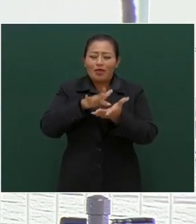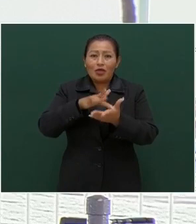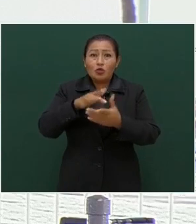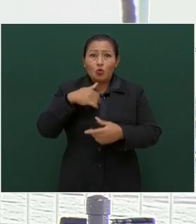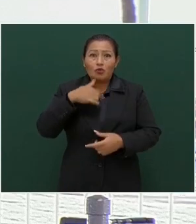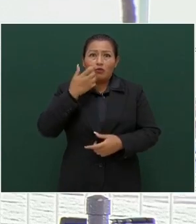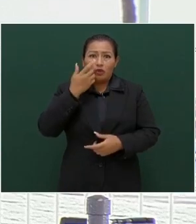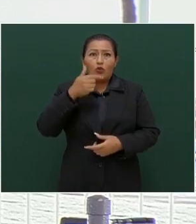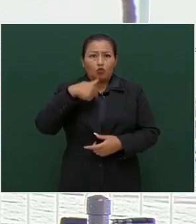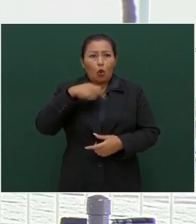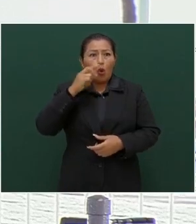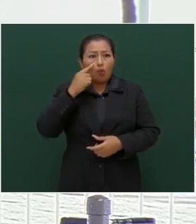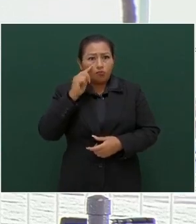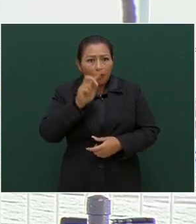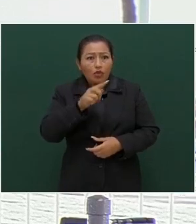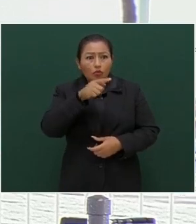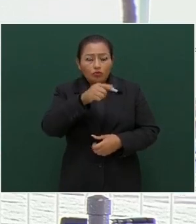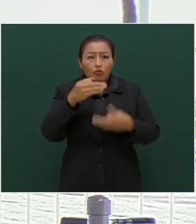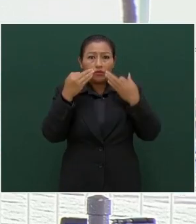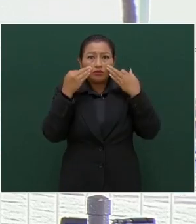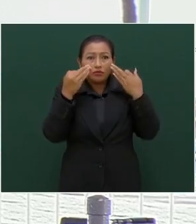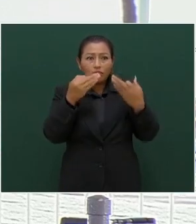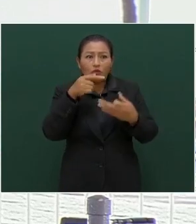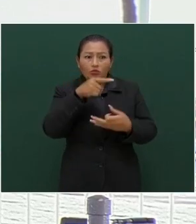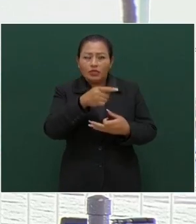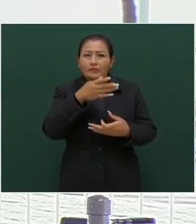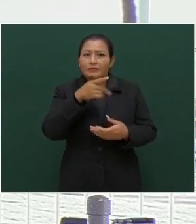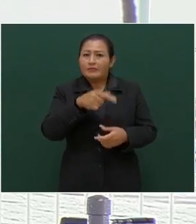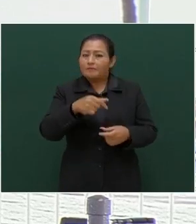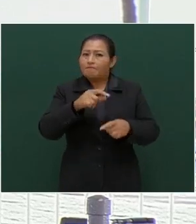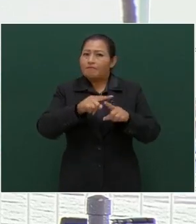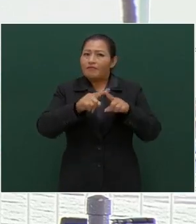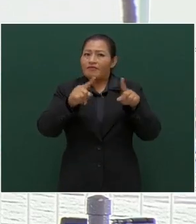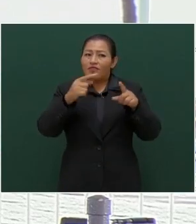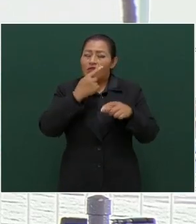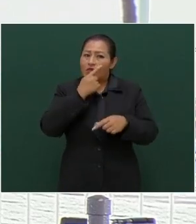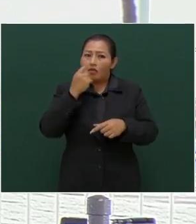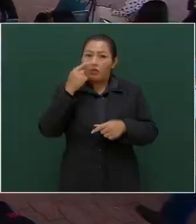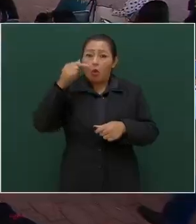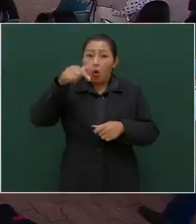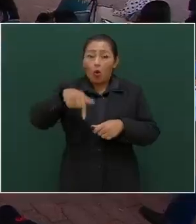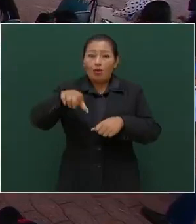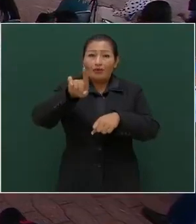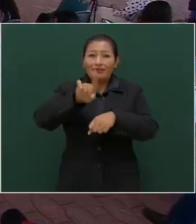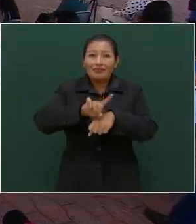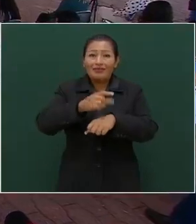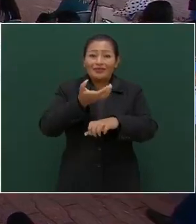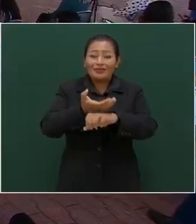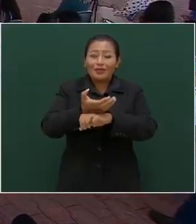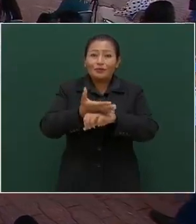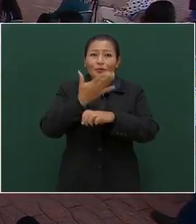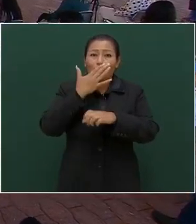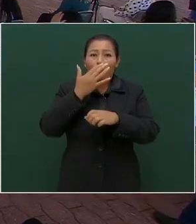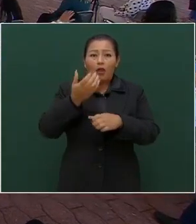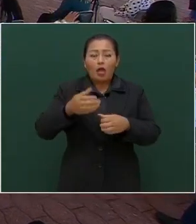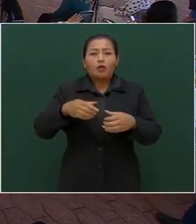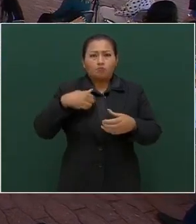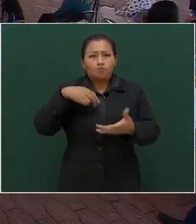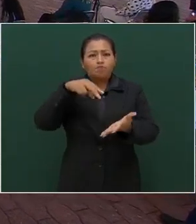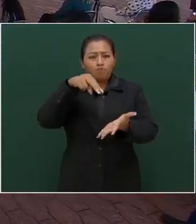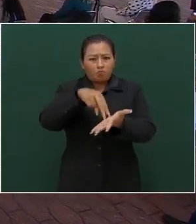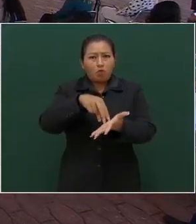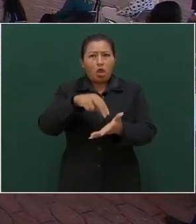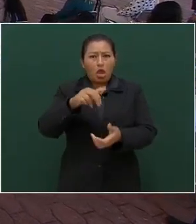puedo decir, porque me consta y lo veo, que Sonora pues vive una realidad distinta. Sonora hoy está de pie. Sonora es un estado con